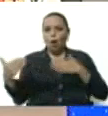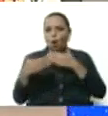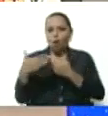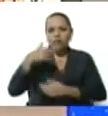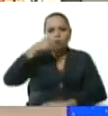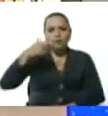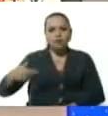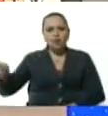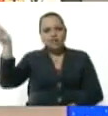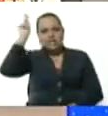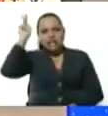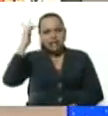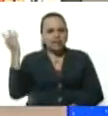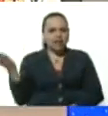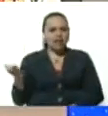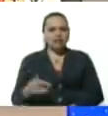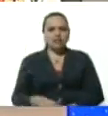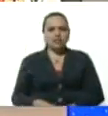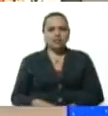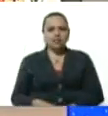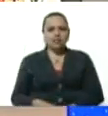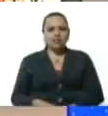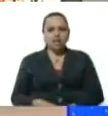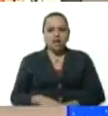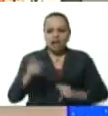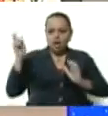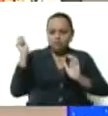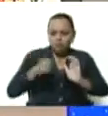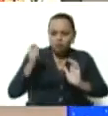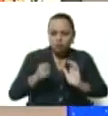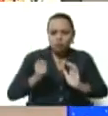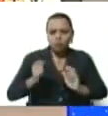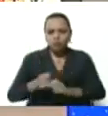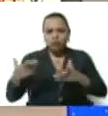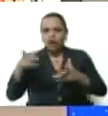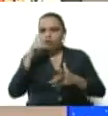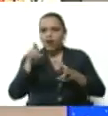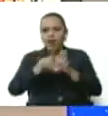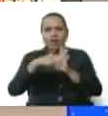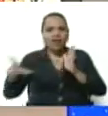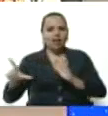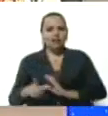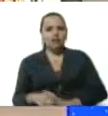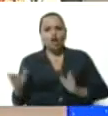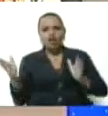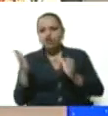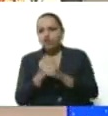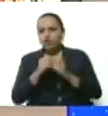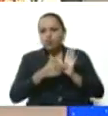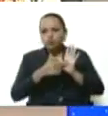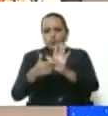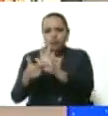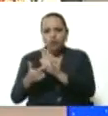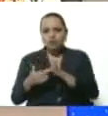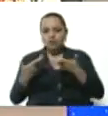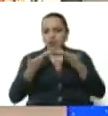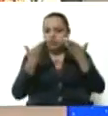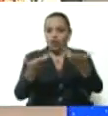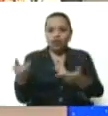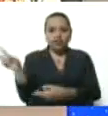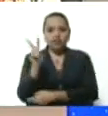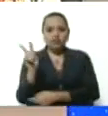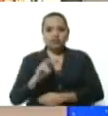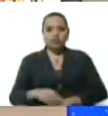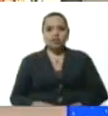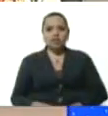indígenas, en la minería ilegal. Todo eso fueron pruebas que consignó Venezuela debidamente